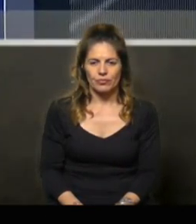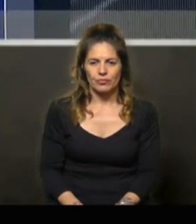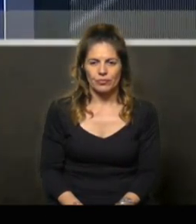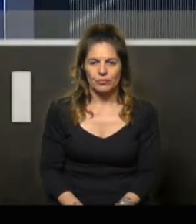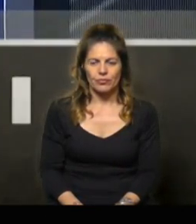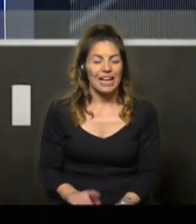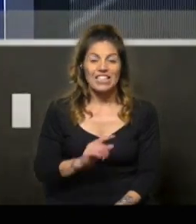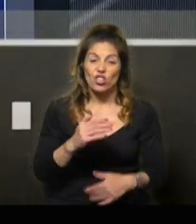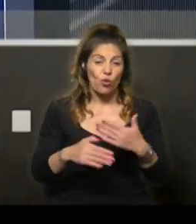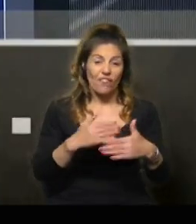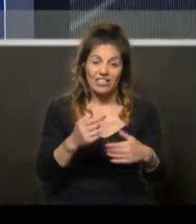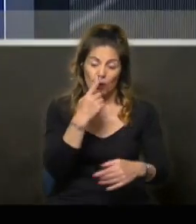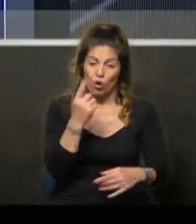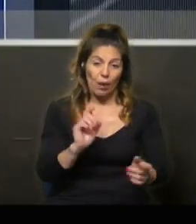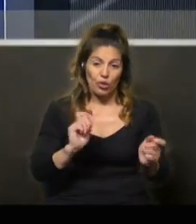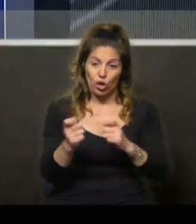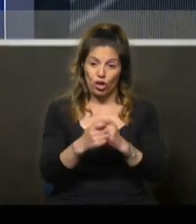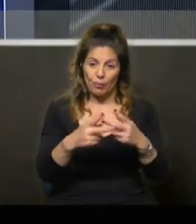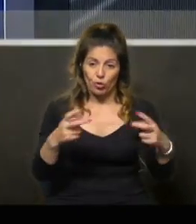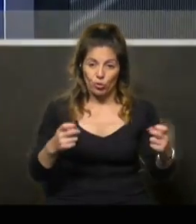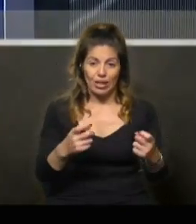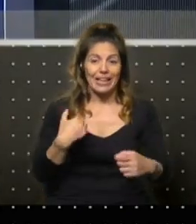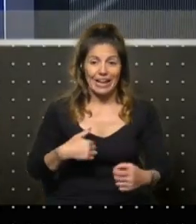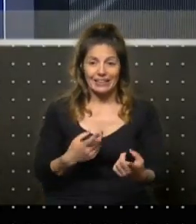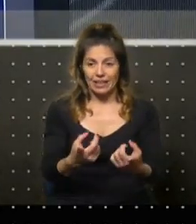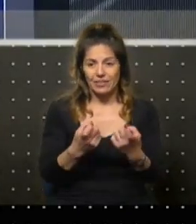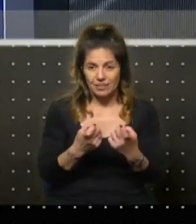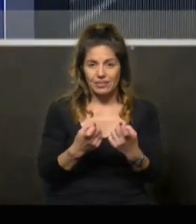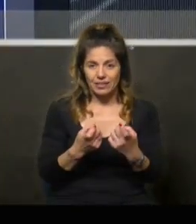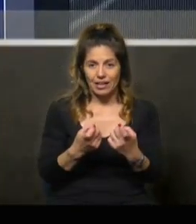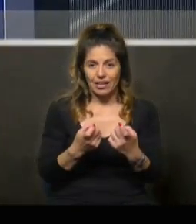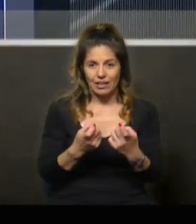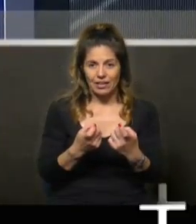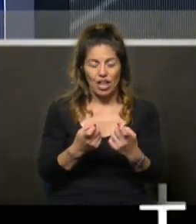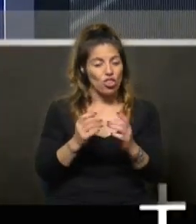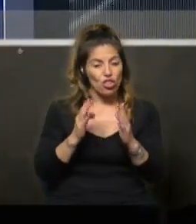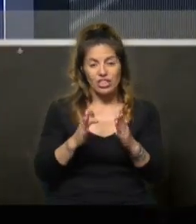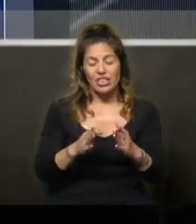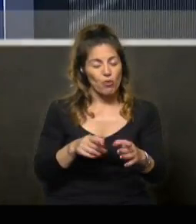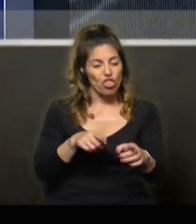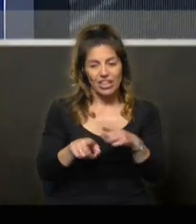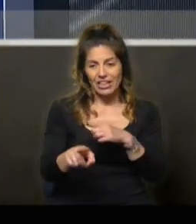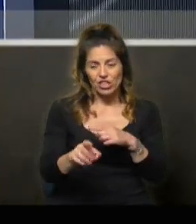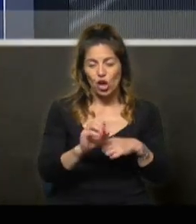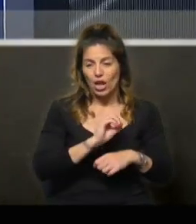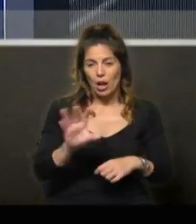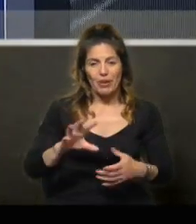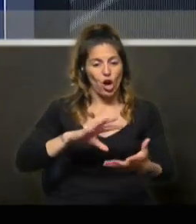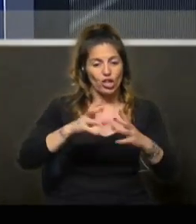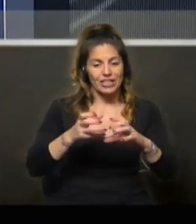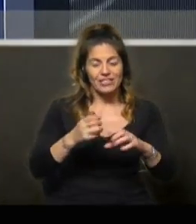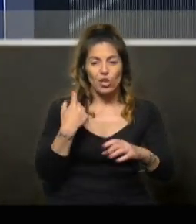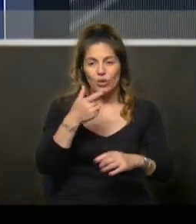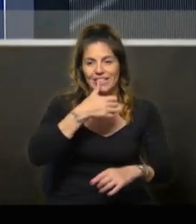si no avanzamos rápido con los cambios estructurales que la Argentina necesita Nos dirigimos derecho a la peor crisis de toda